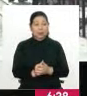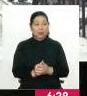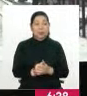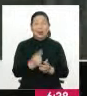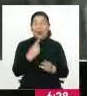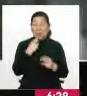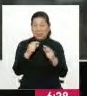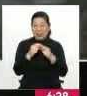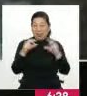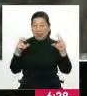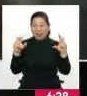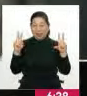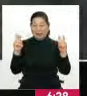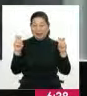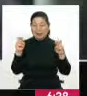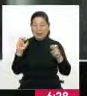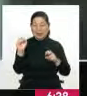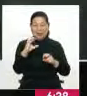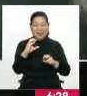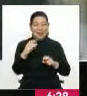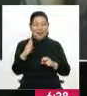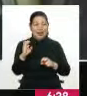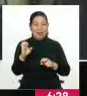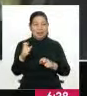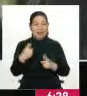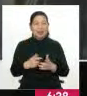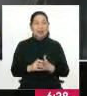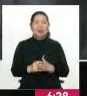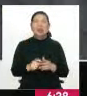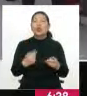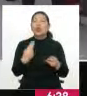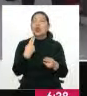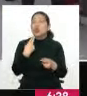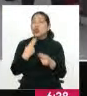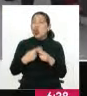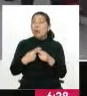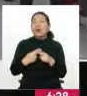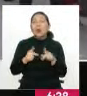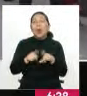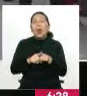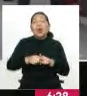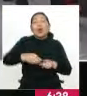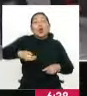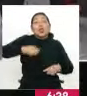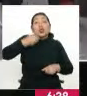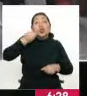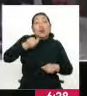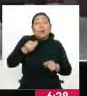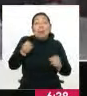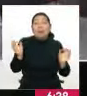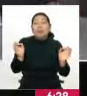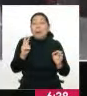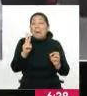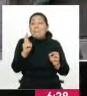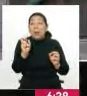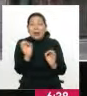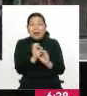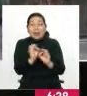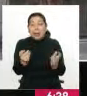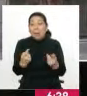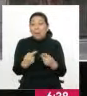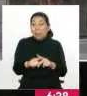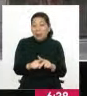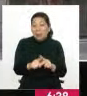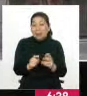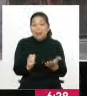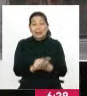Sí, exacto. Existen muchas variantes. Algunos lo llaman sopa de variantes en este momento, justamente porque se producen muchas a partir